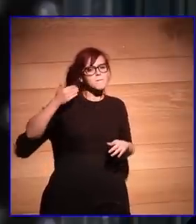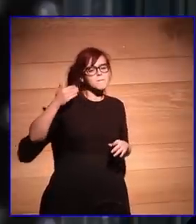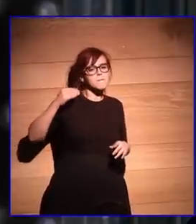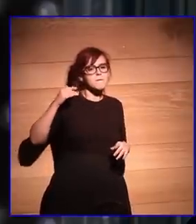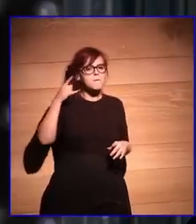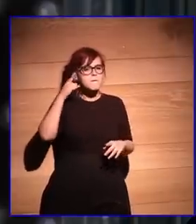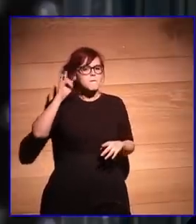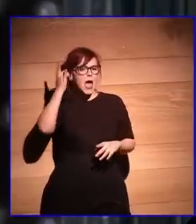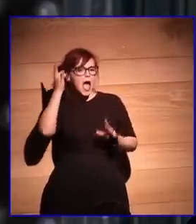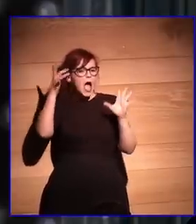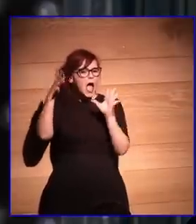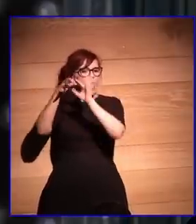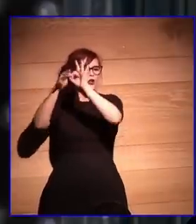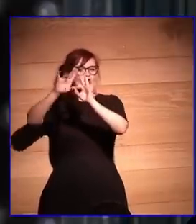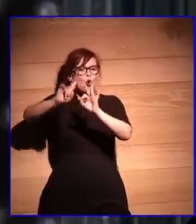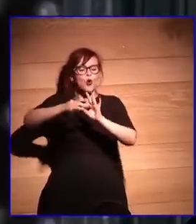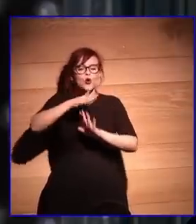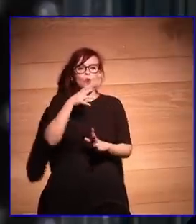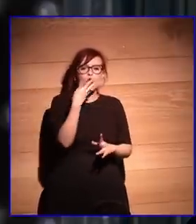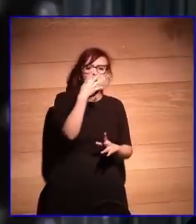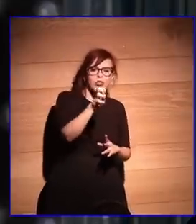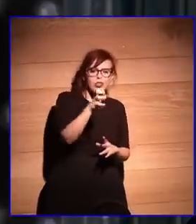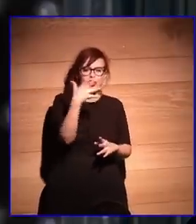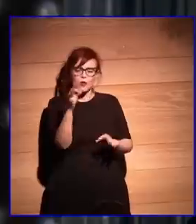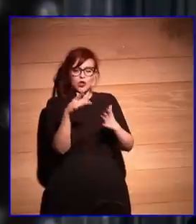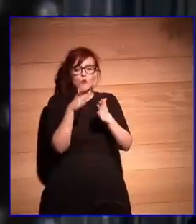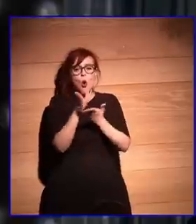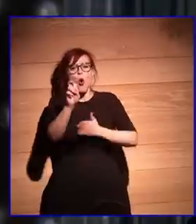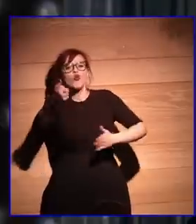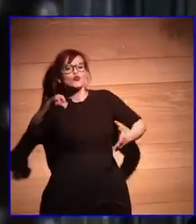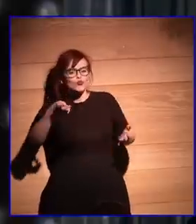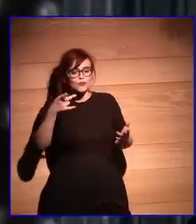de otredad. Finales de los 40, principios de los 50.